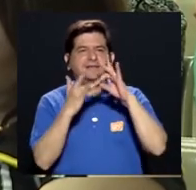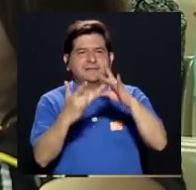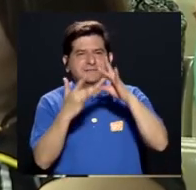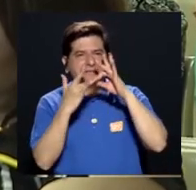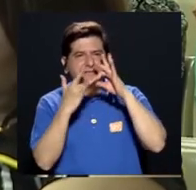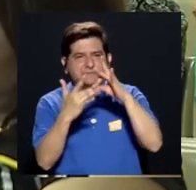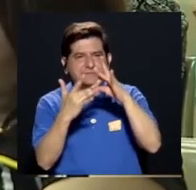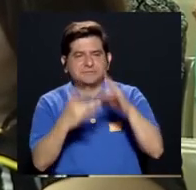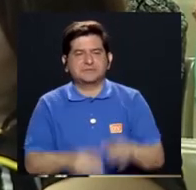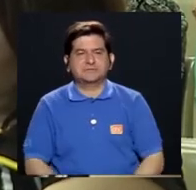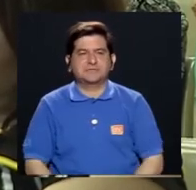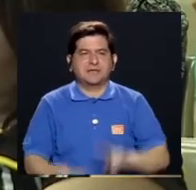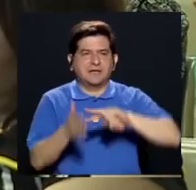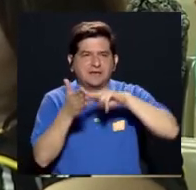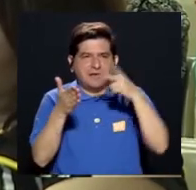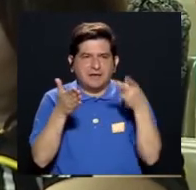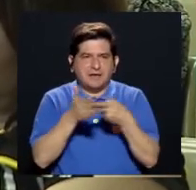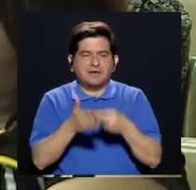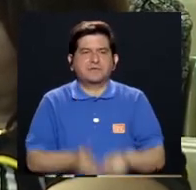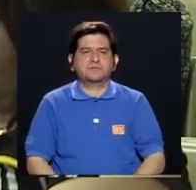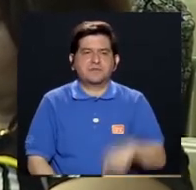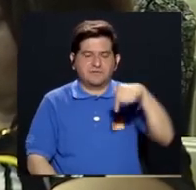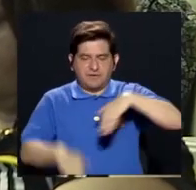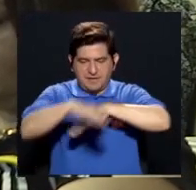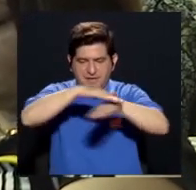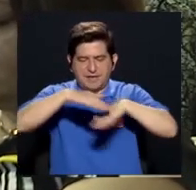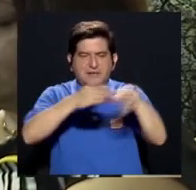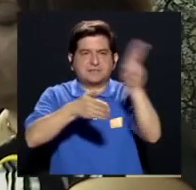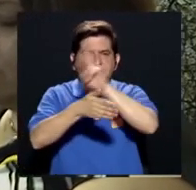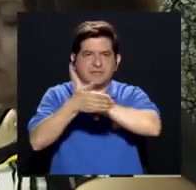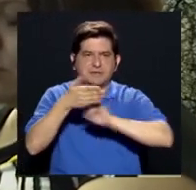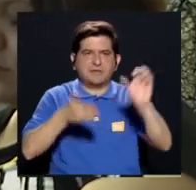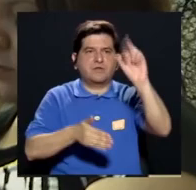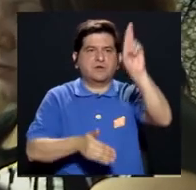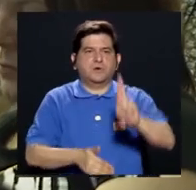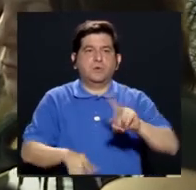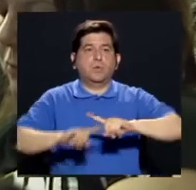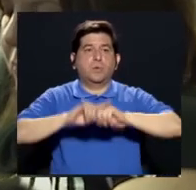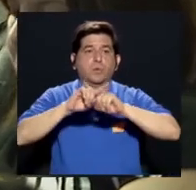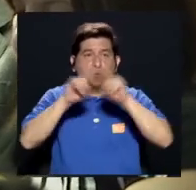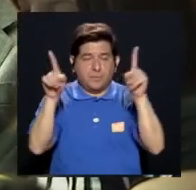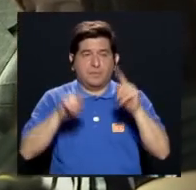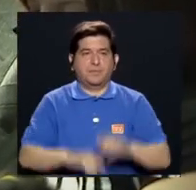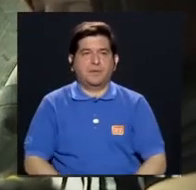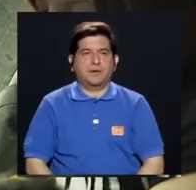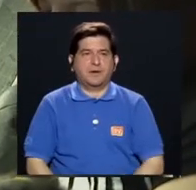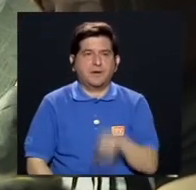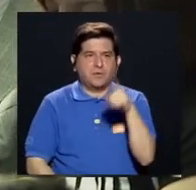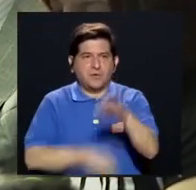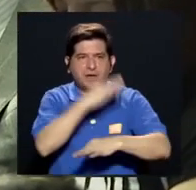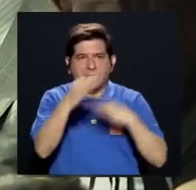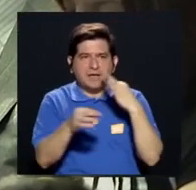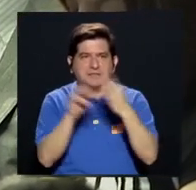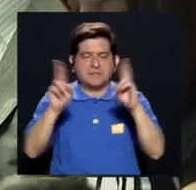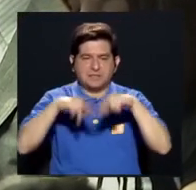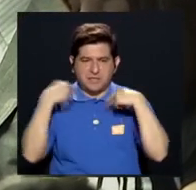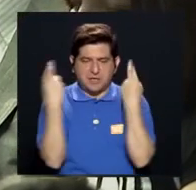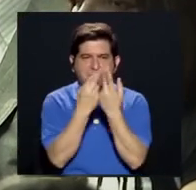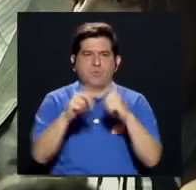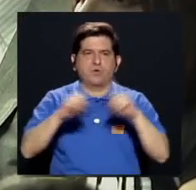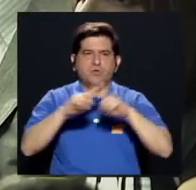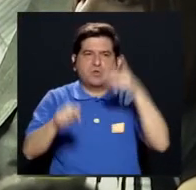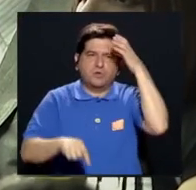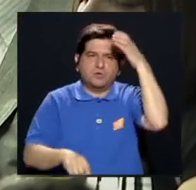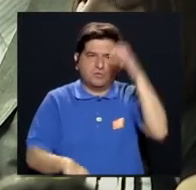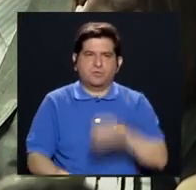particularmente en el seno de la Universidad de Costa Rica. Pero estos encuentros